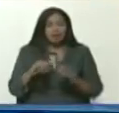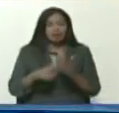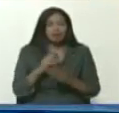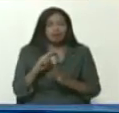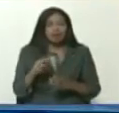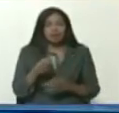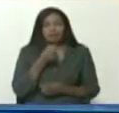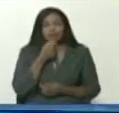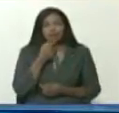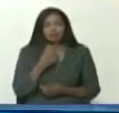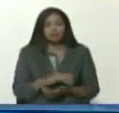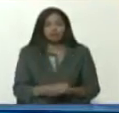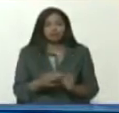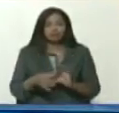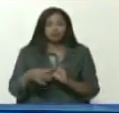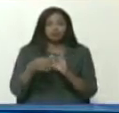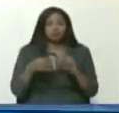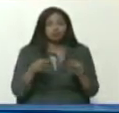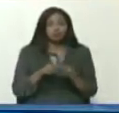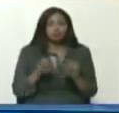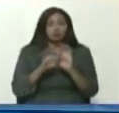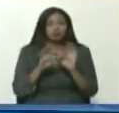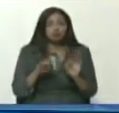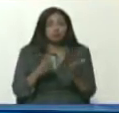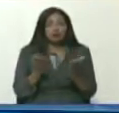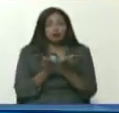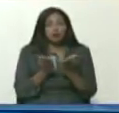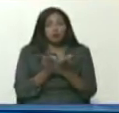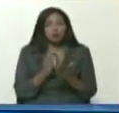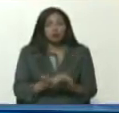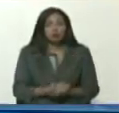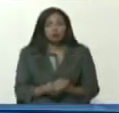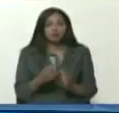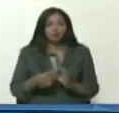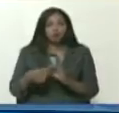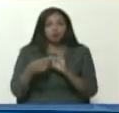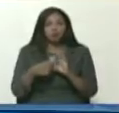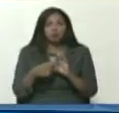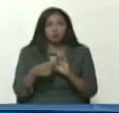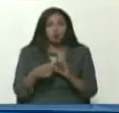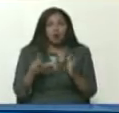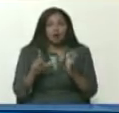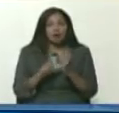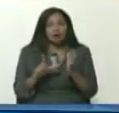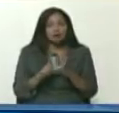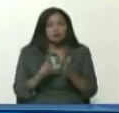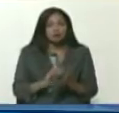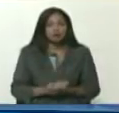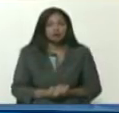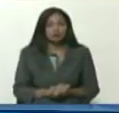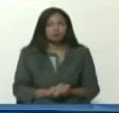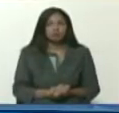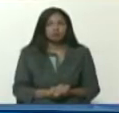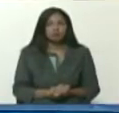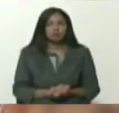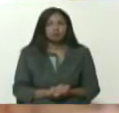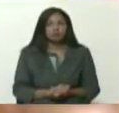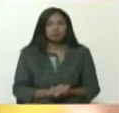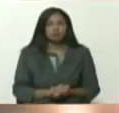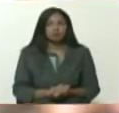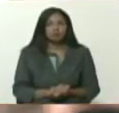es unión cívico-militar en la escuela, unión cívico-militar en el liceo.